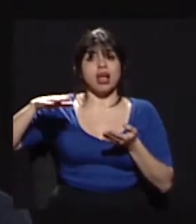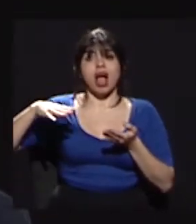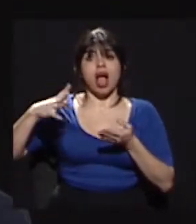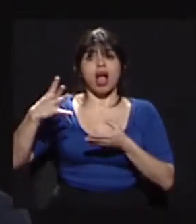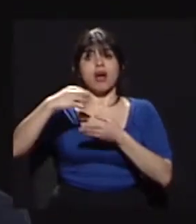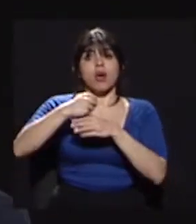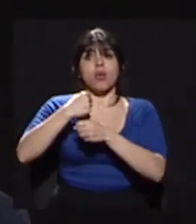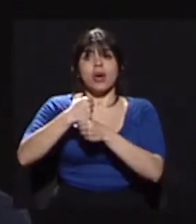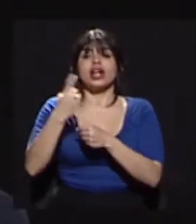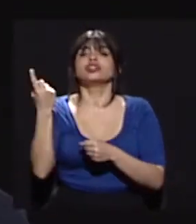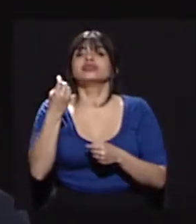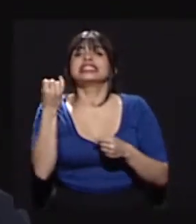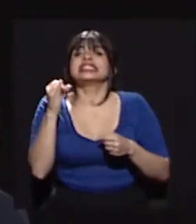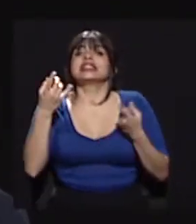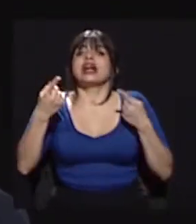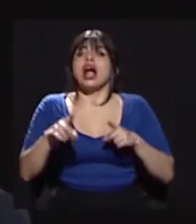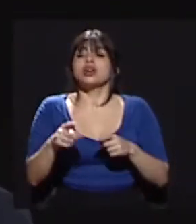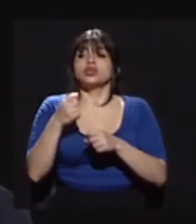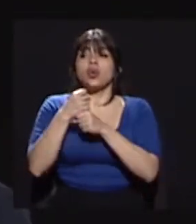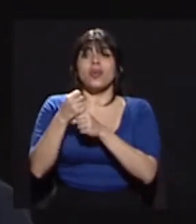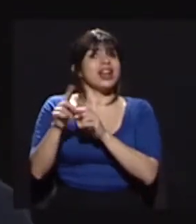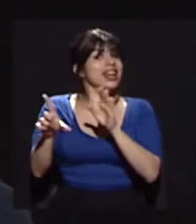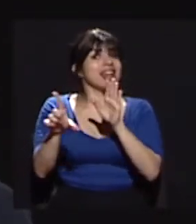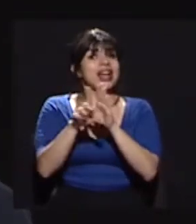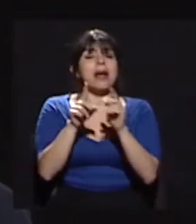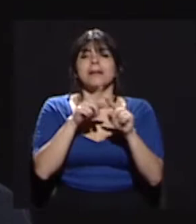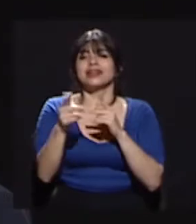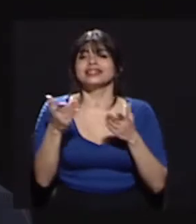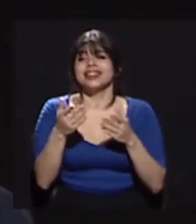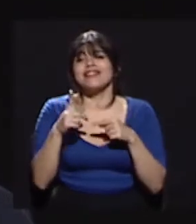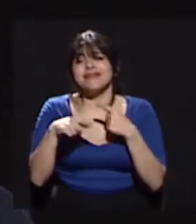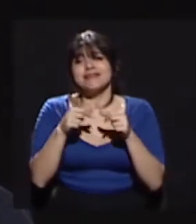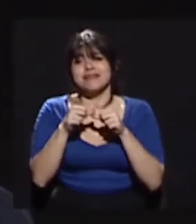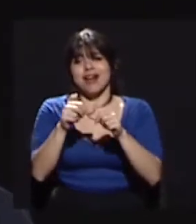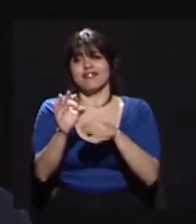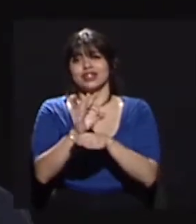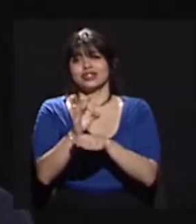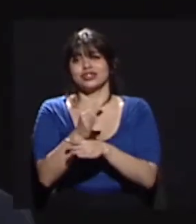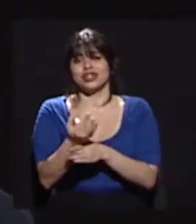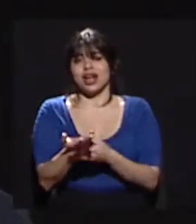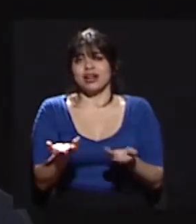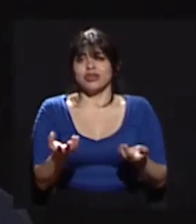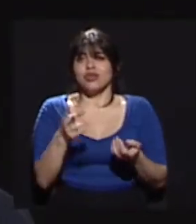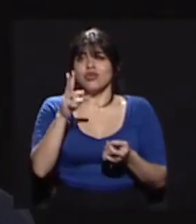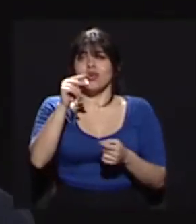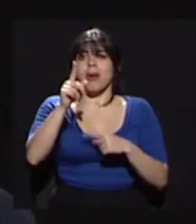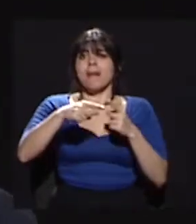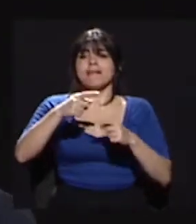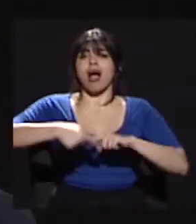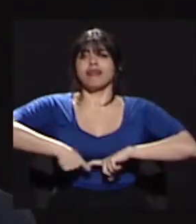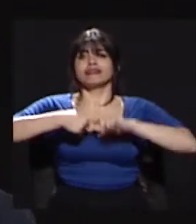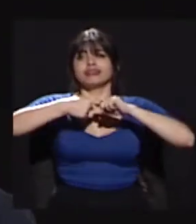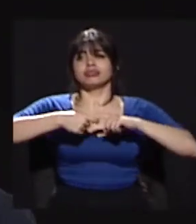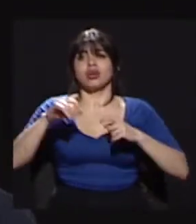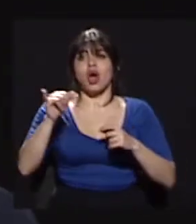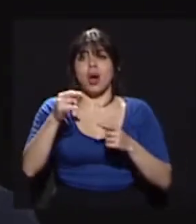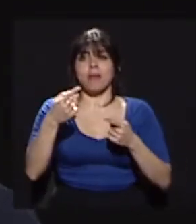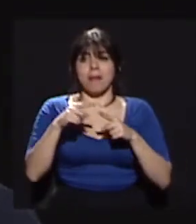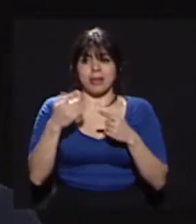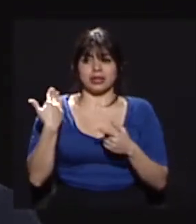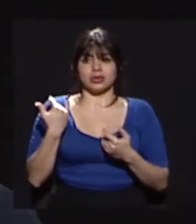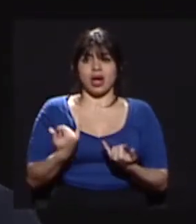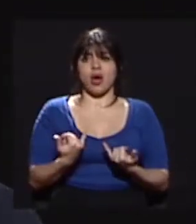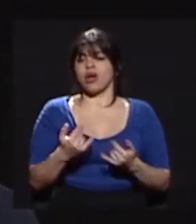acuerdo nobel será en el caso de que la huelga sea ilegal pero los servicios van a seguir funcionando no se van a no se van a trancar como en el caso ahora